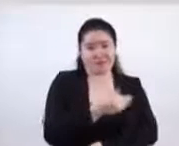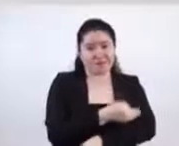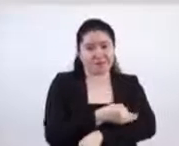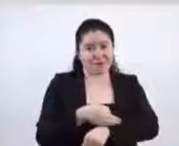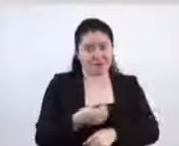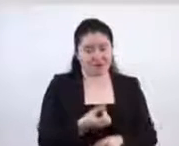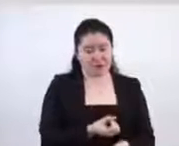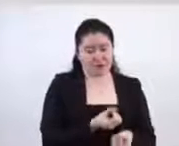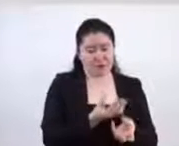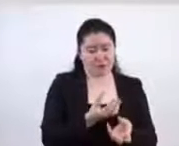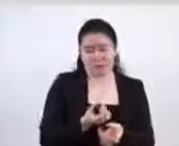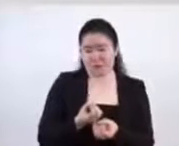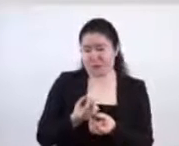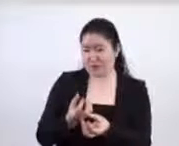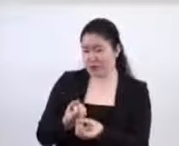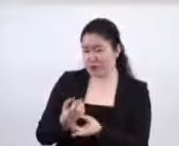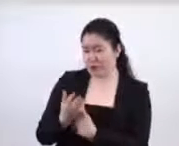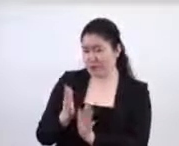familiares.